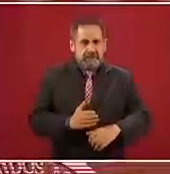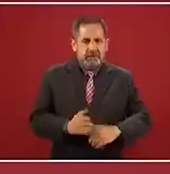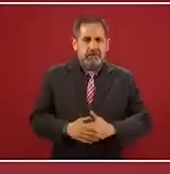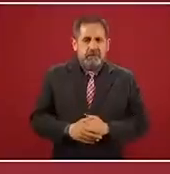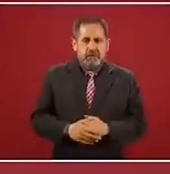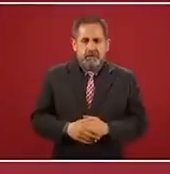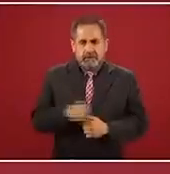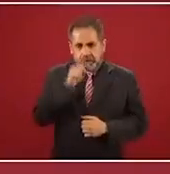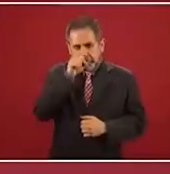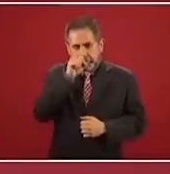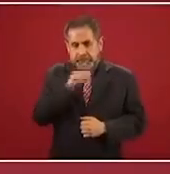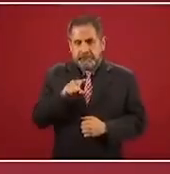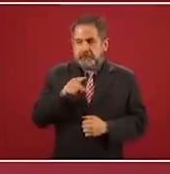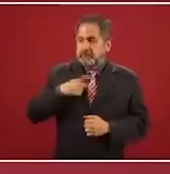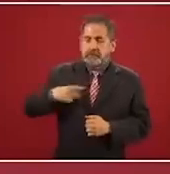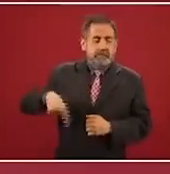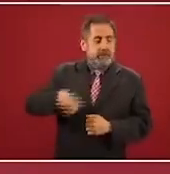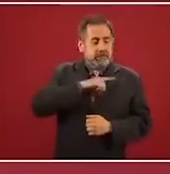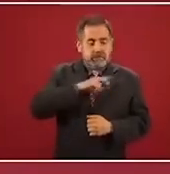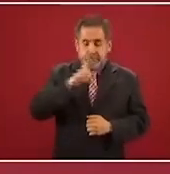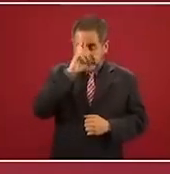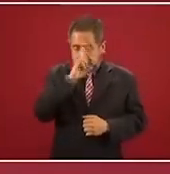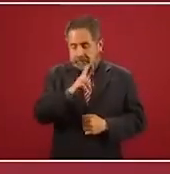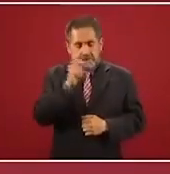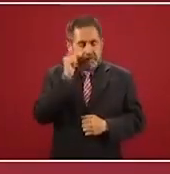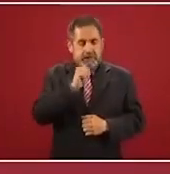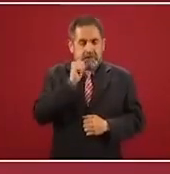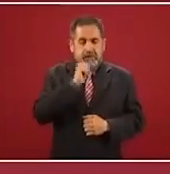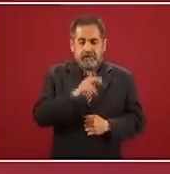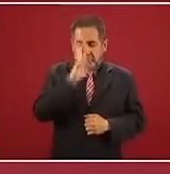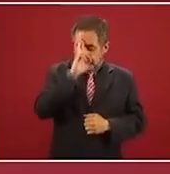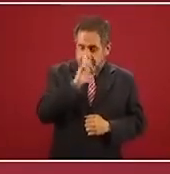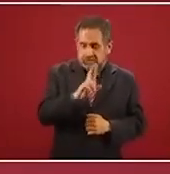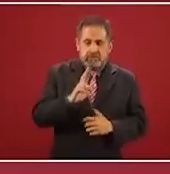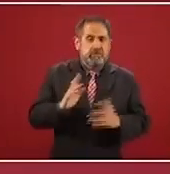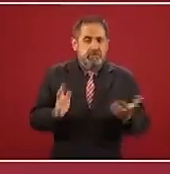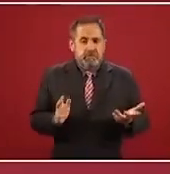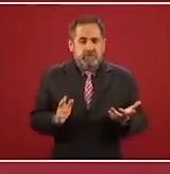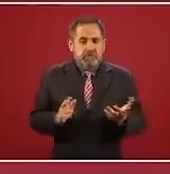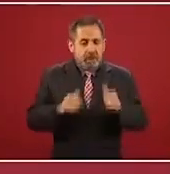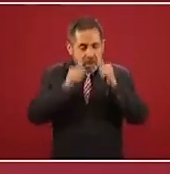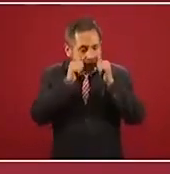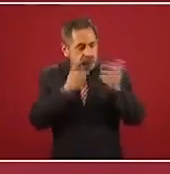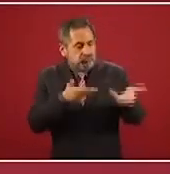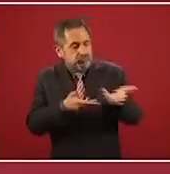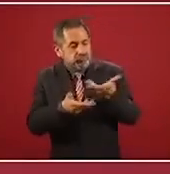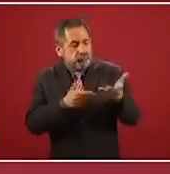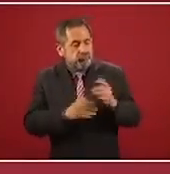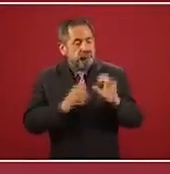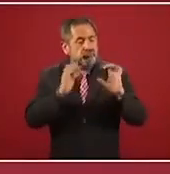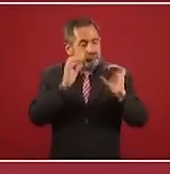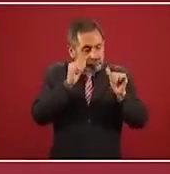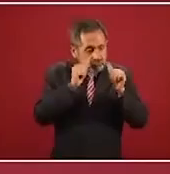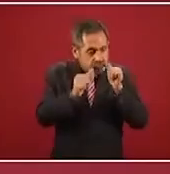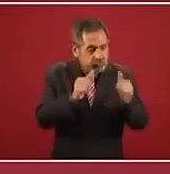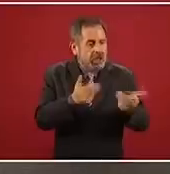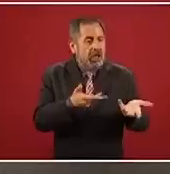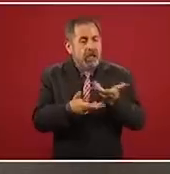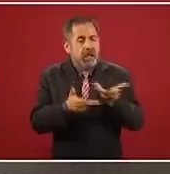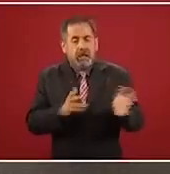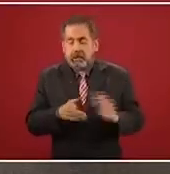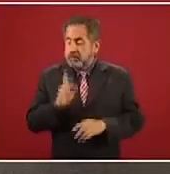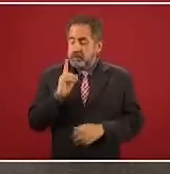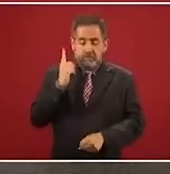se va a respetar a todos, siempre se va a atender a todos, se va a escuchar a todos, pero